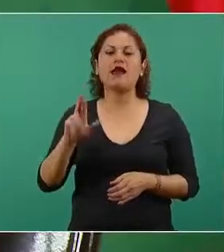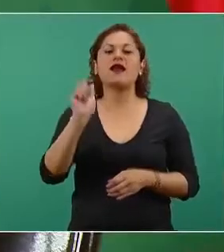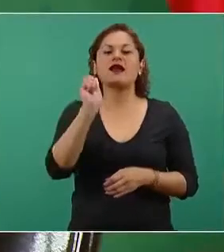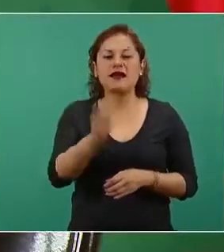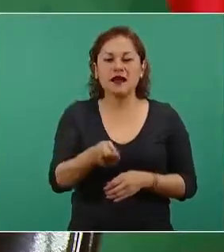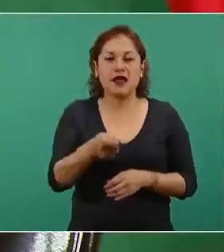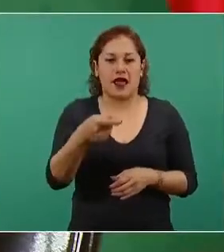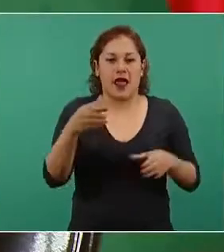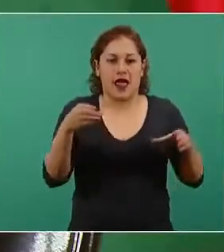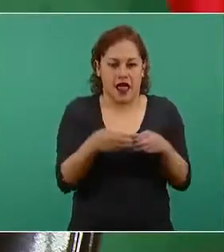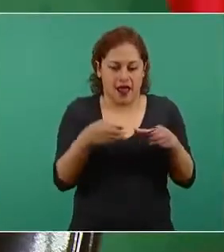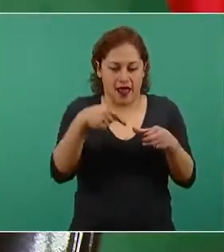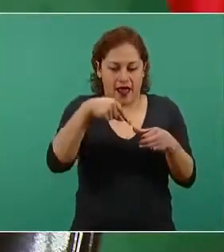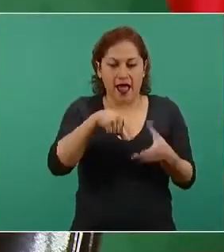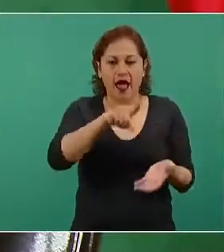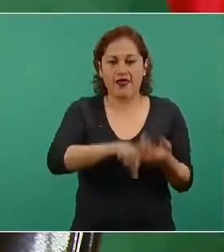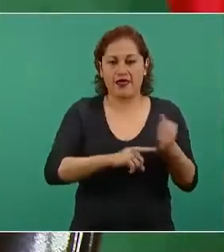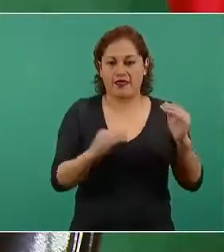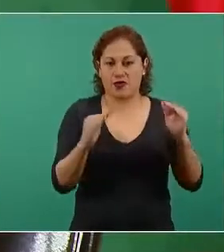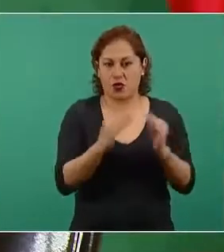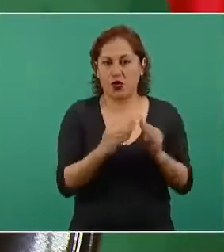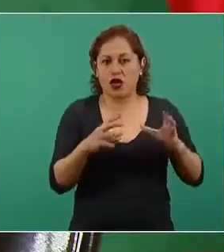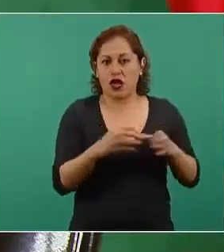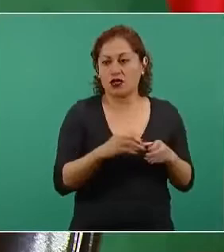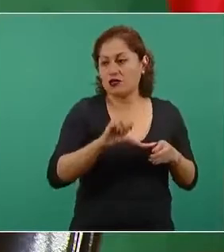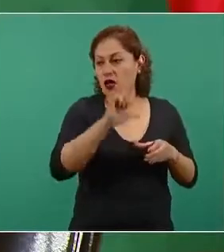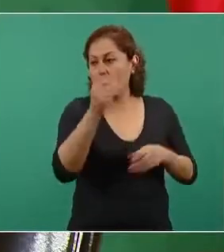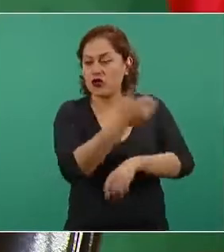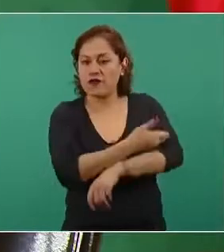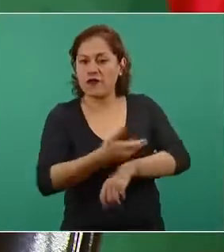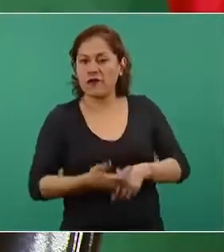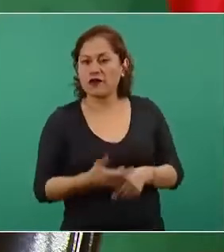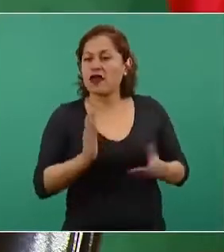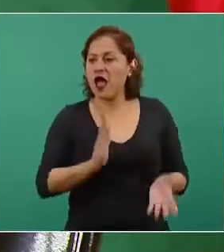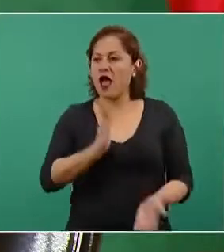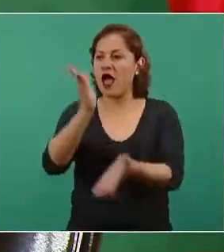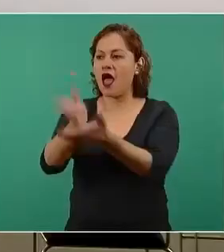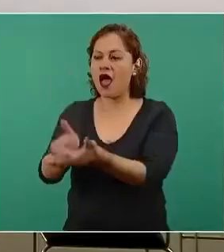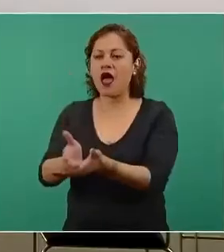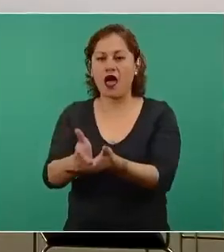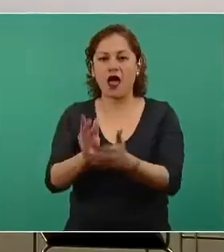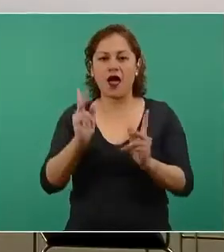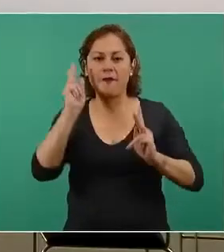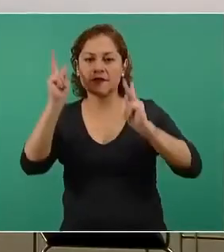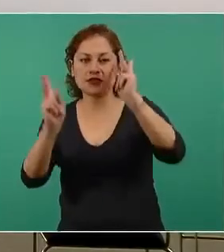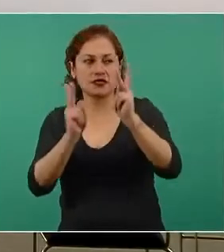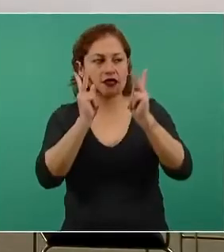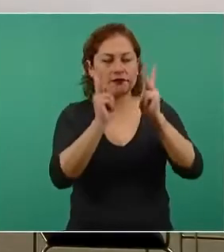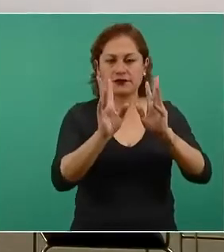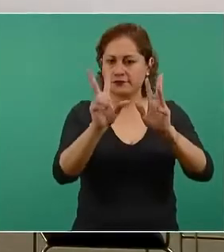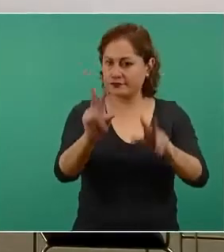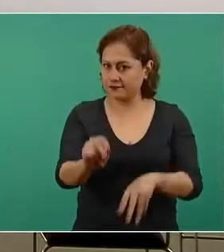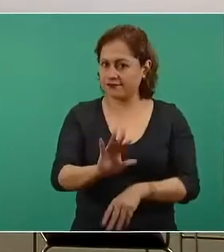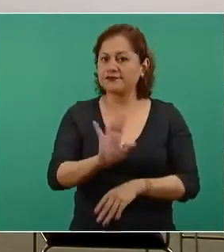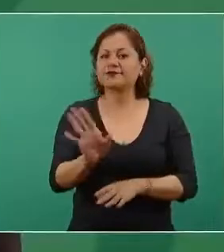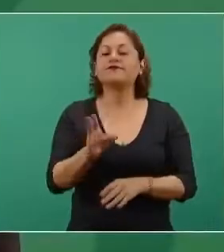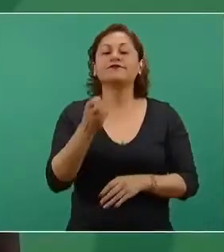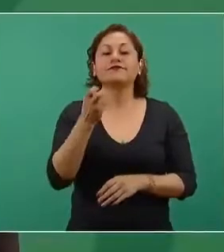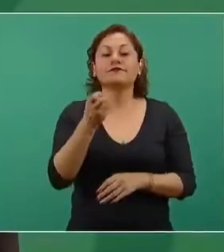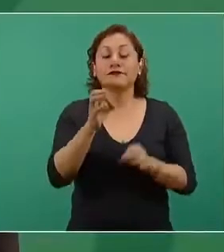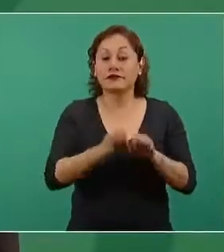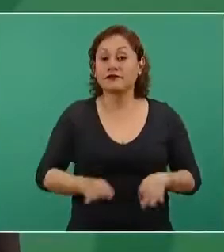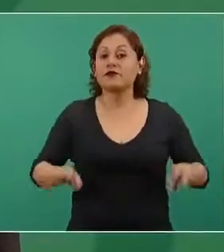¿no? Y que es importante evitar entonces también dejar un poco holgadas las medidas y